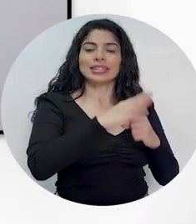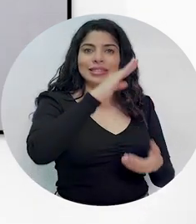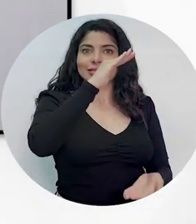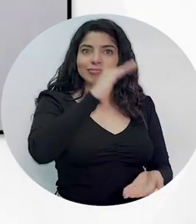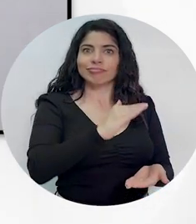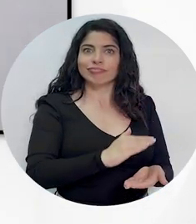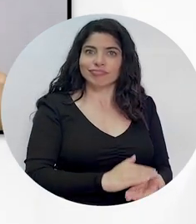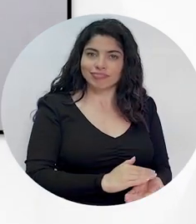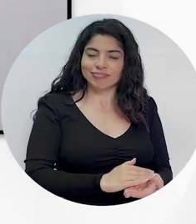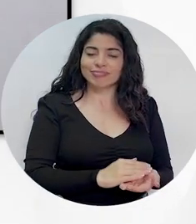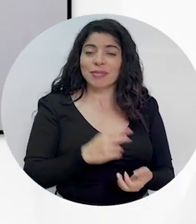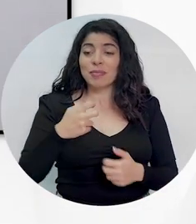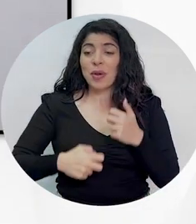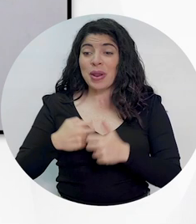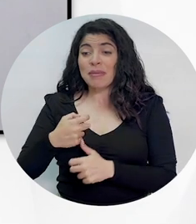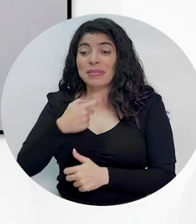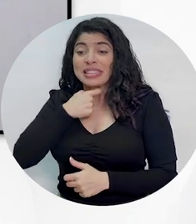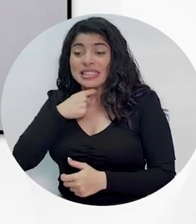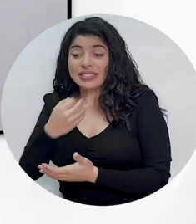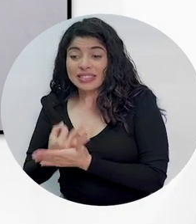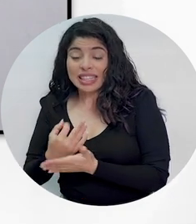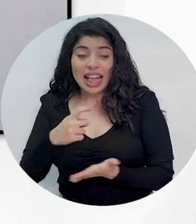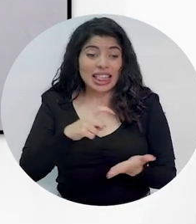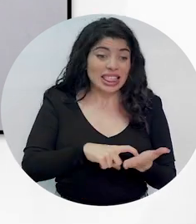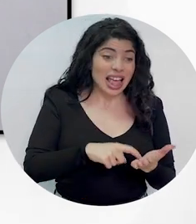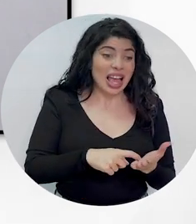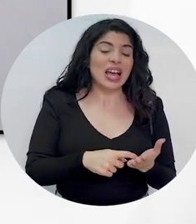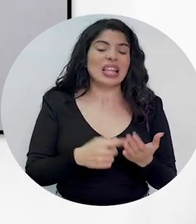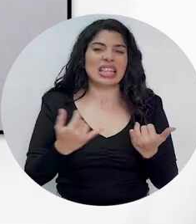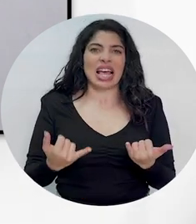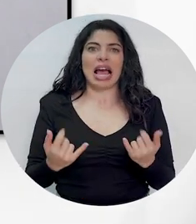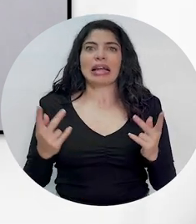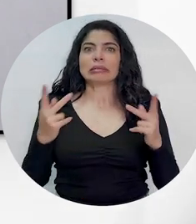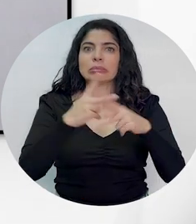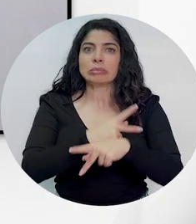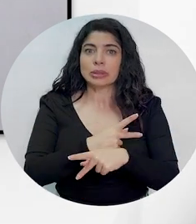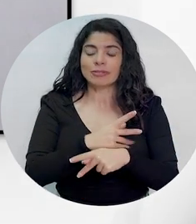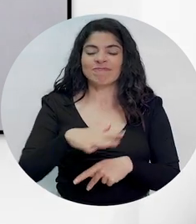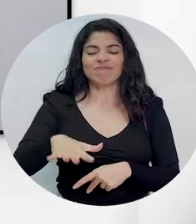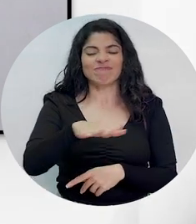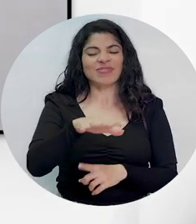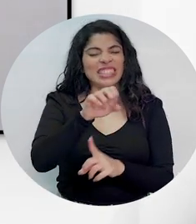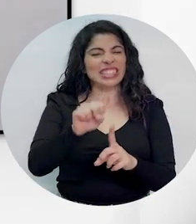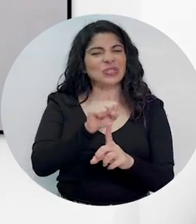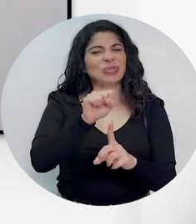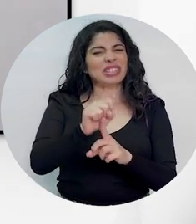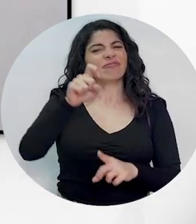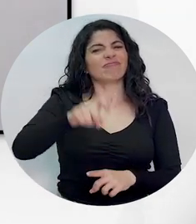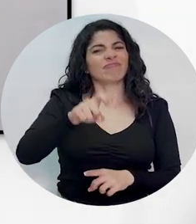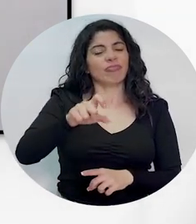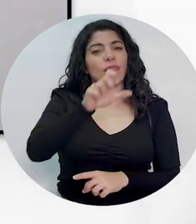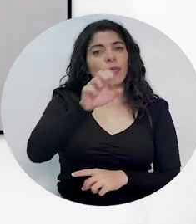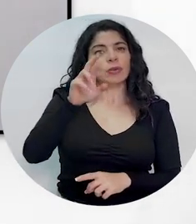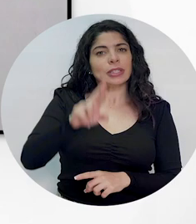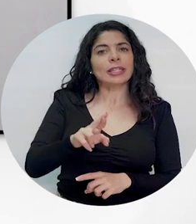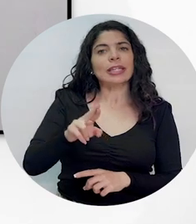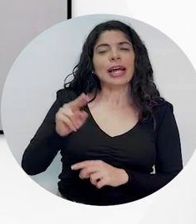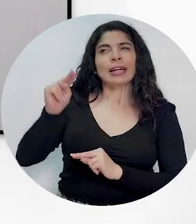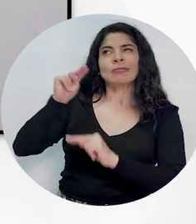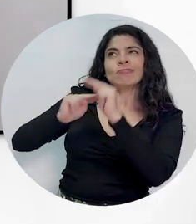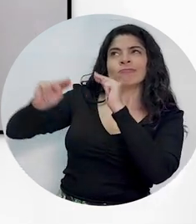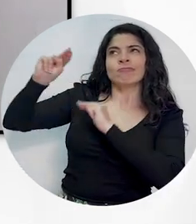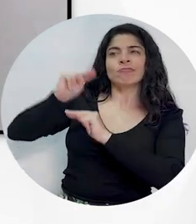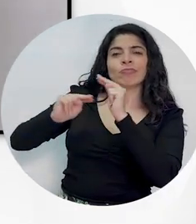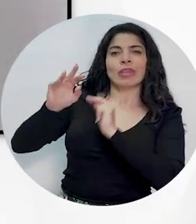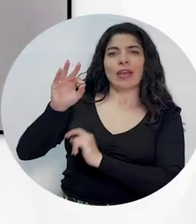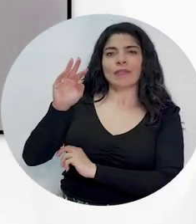Los problemas del déficit fiscal y la deuda con esto se agravaron. Es en este escenario donde se vuelve necesario que Costa Rica busque